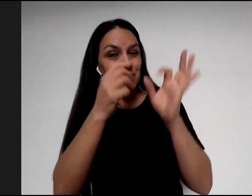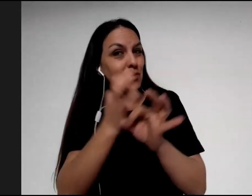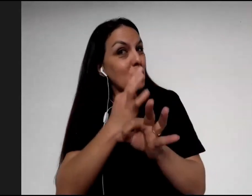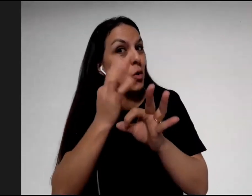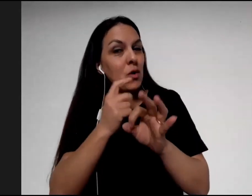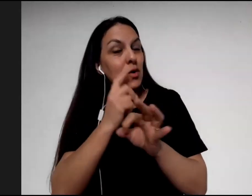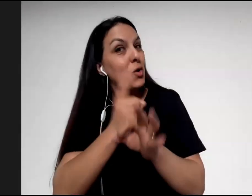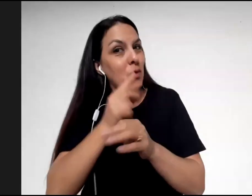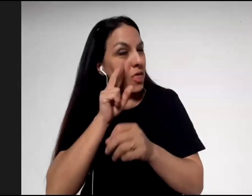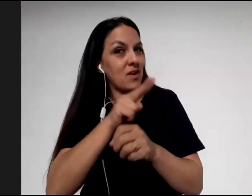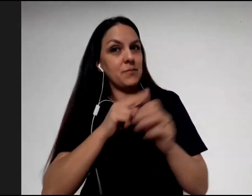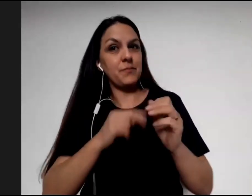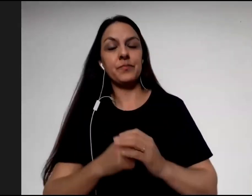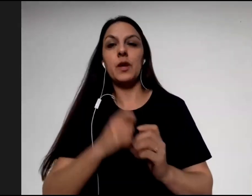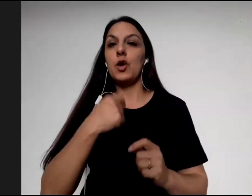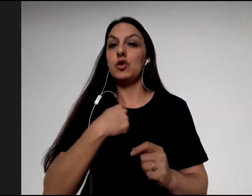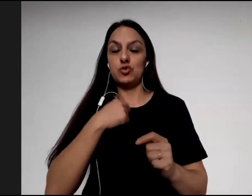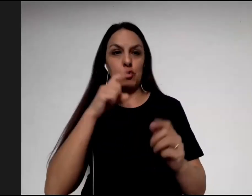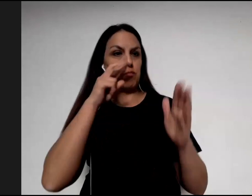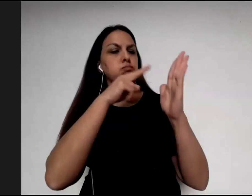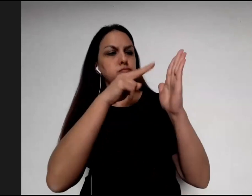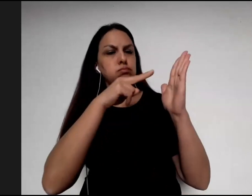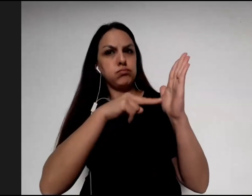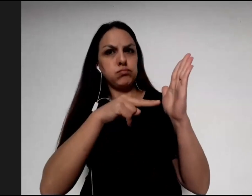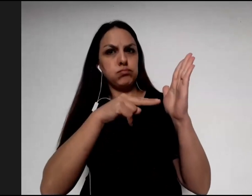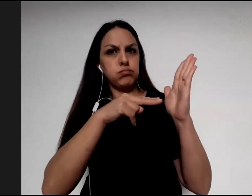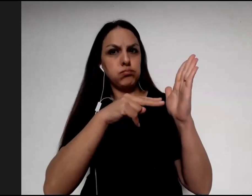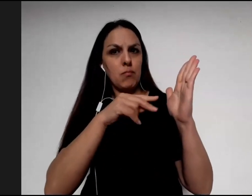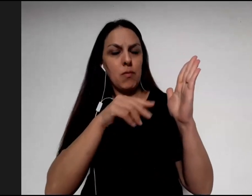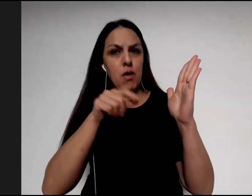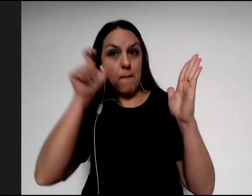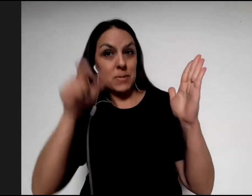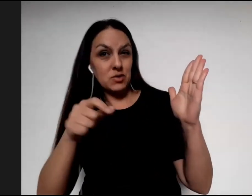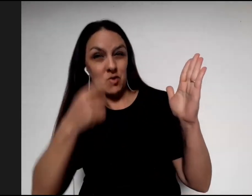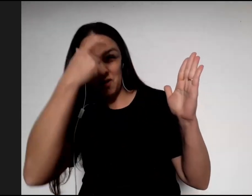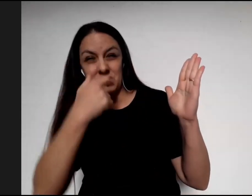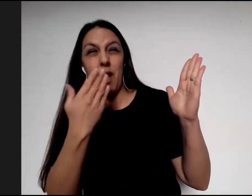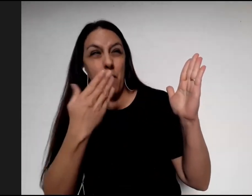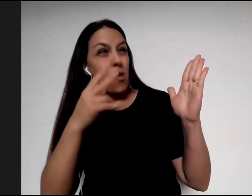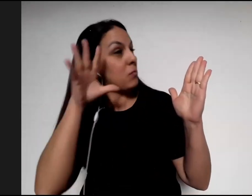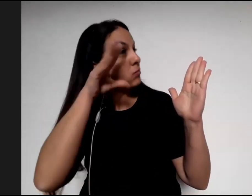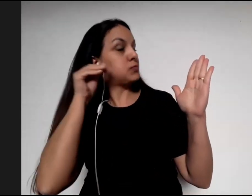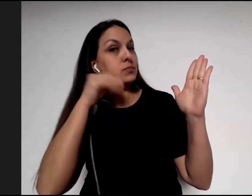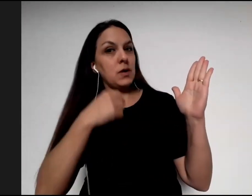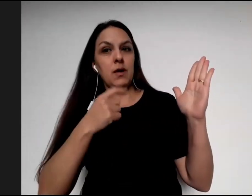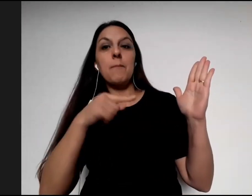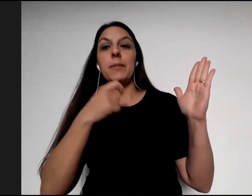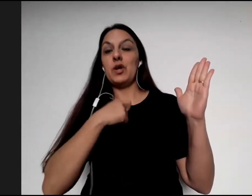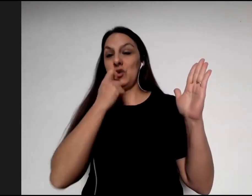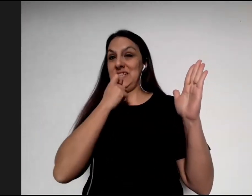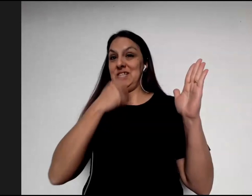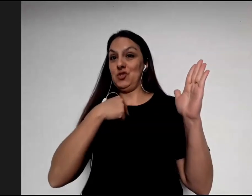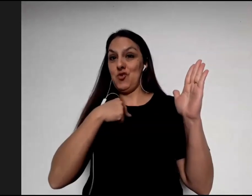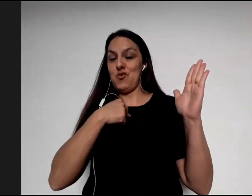personas de baja visión y las personas ciegas, pero si yo estoy en la pantalla, no se van a ver a los